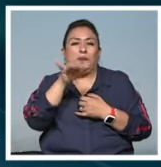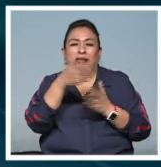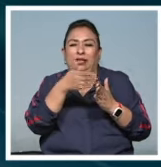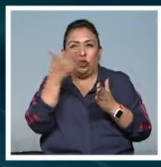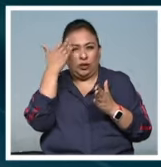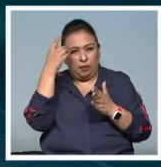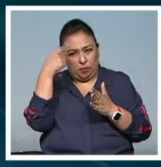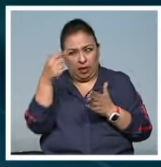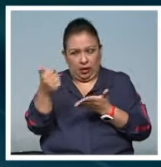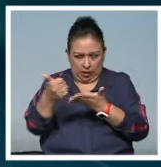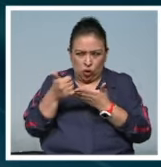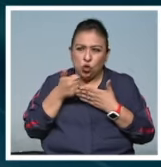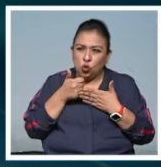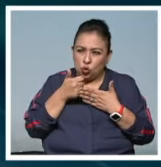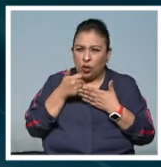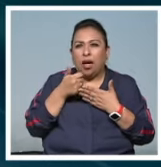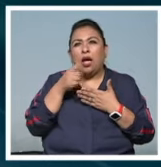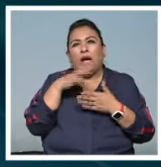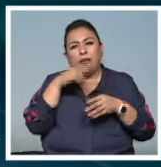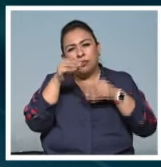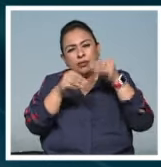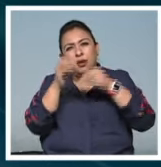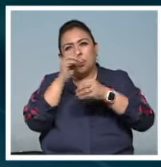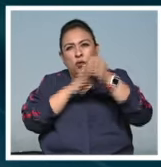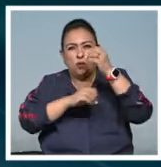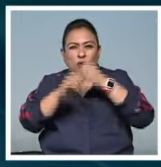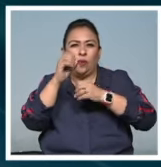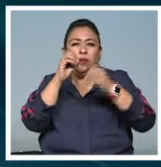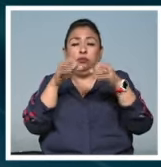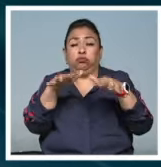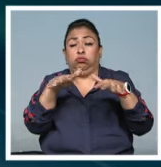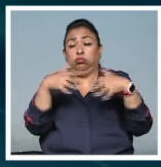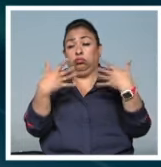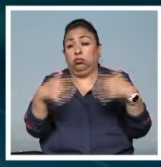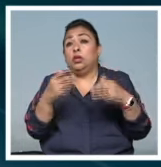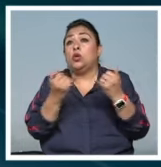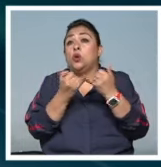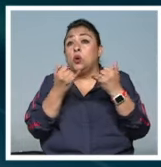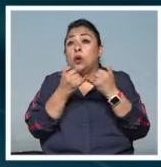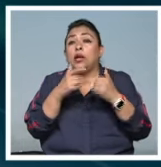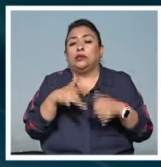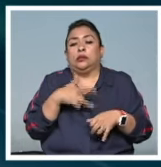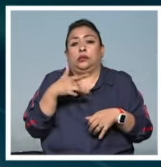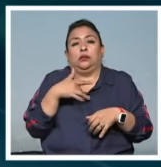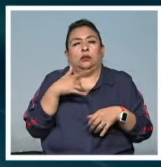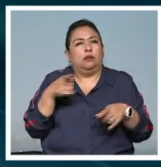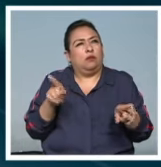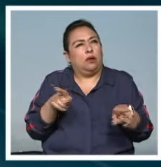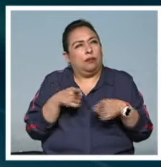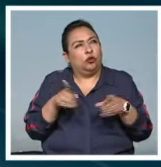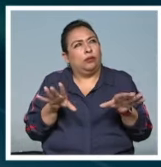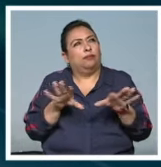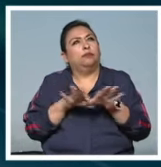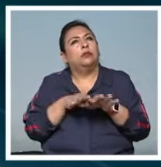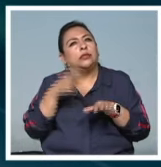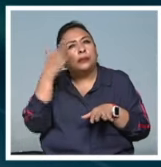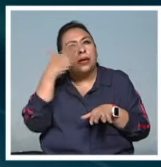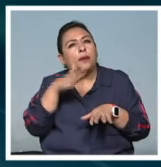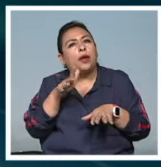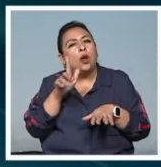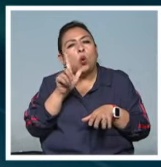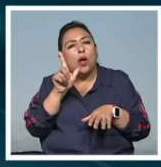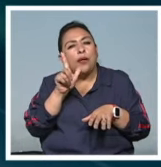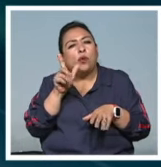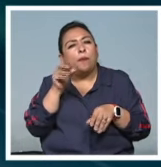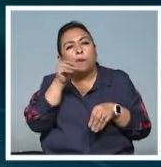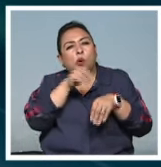época para que los ayudara a crear estas puestas en escena apoteósicas, además de tener la sensibilidad del músico para saber en qué momento se